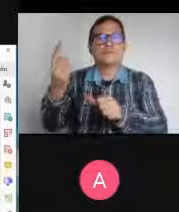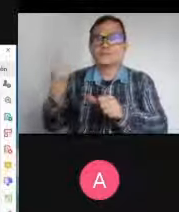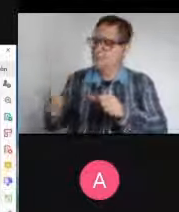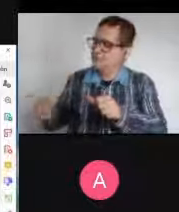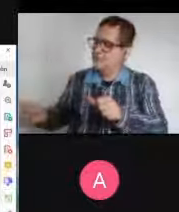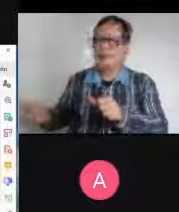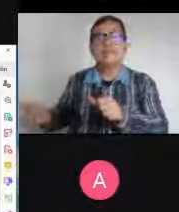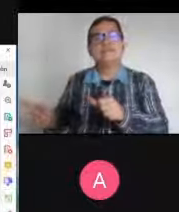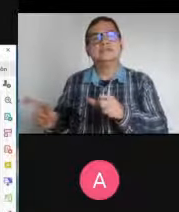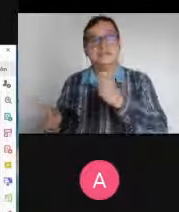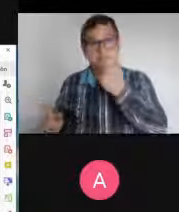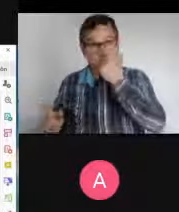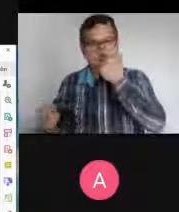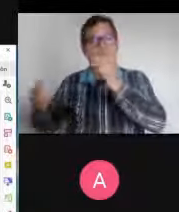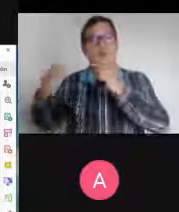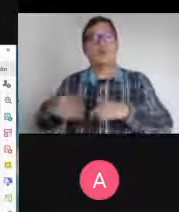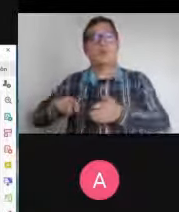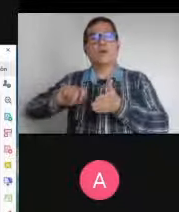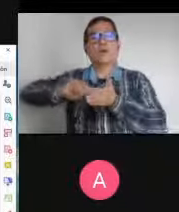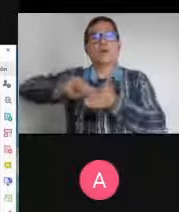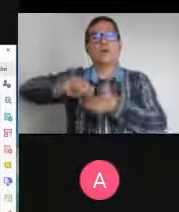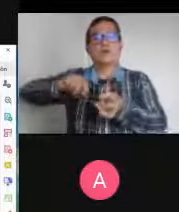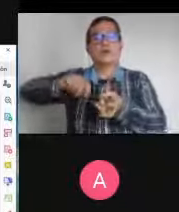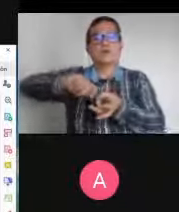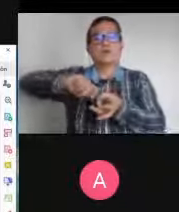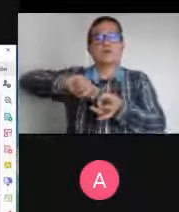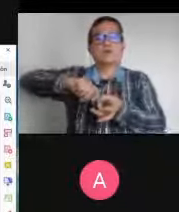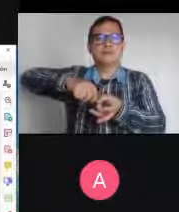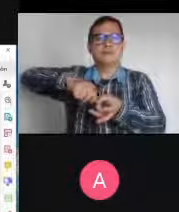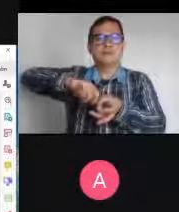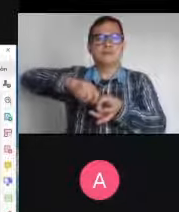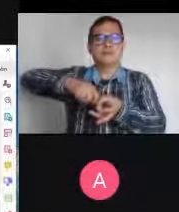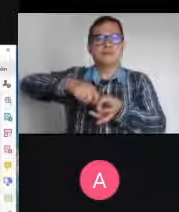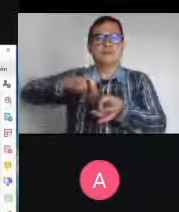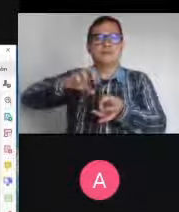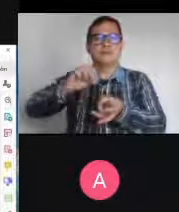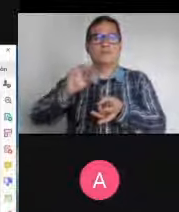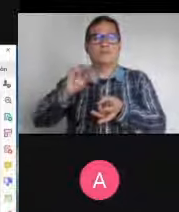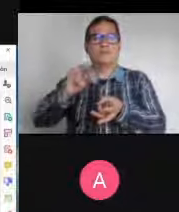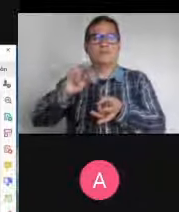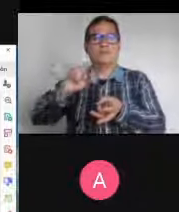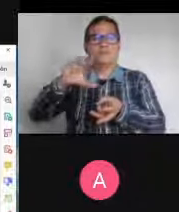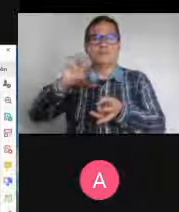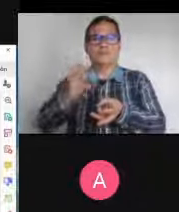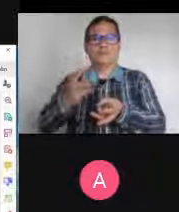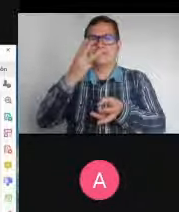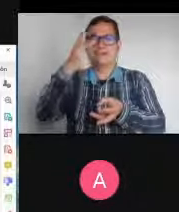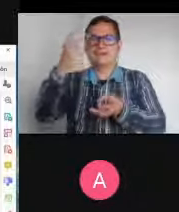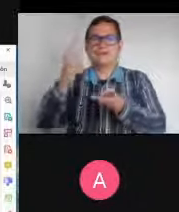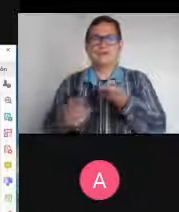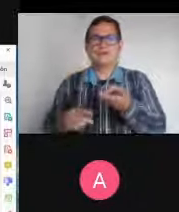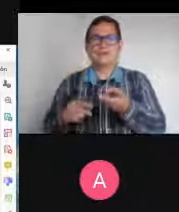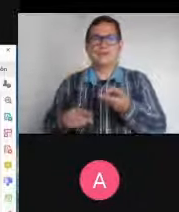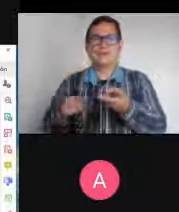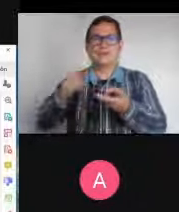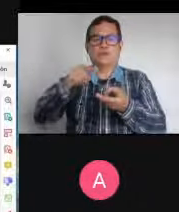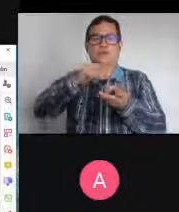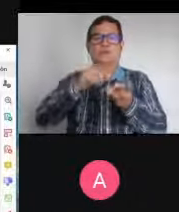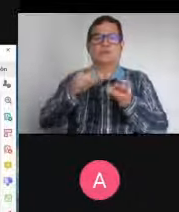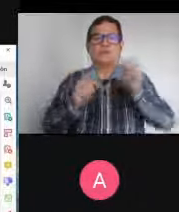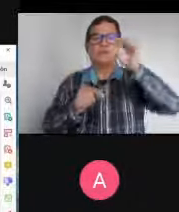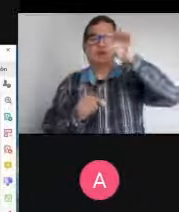Luego continúa nuestro potenciómetro. Recordemos que él tiene 3 pines. Entonces aquí estaría 1,